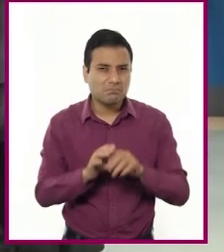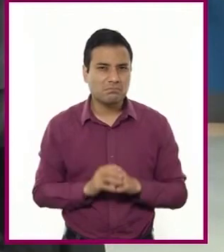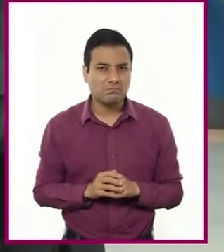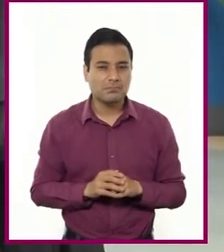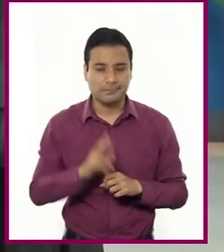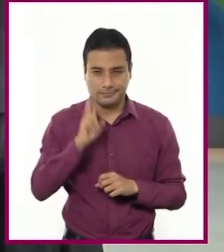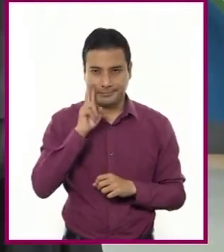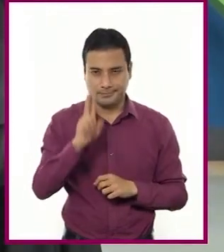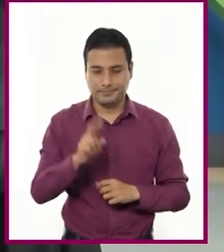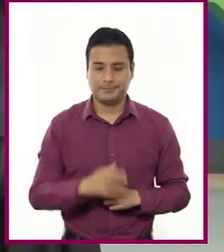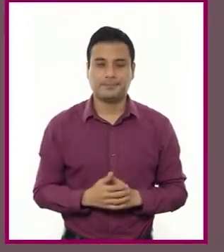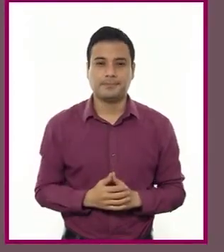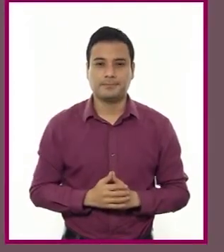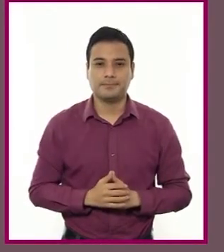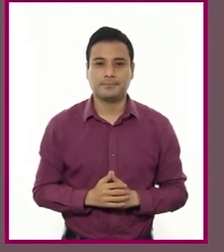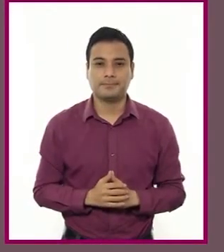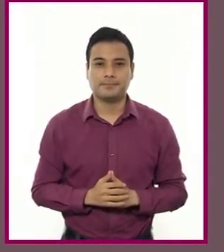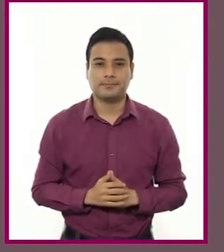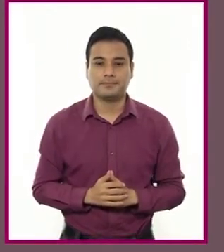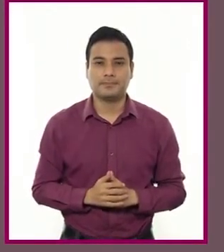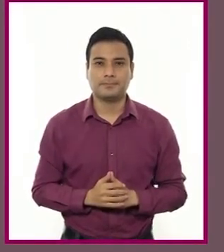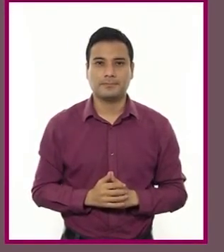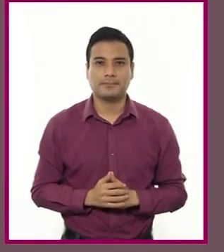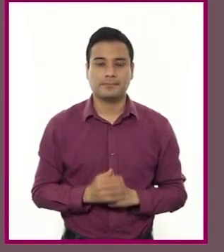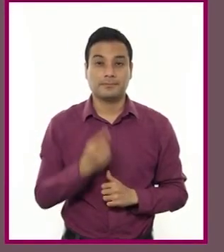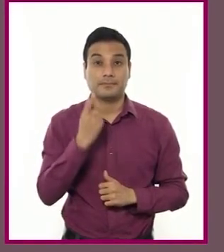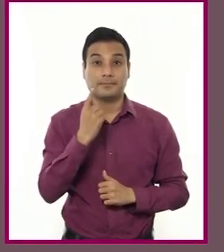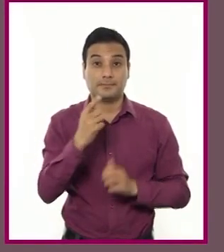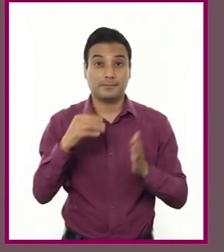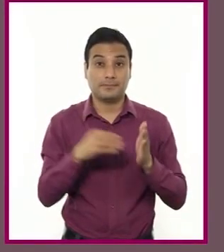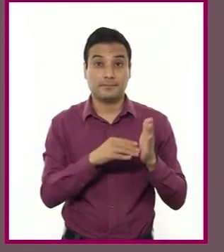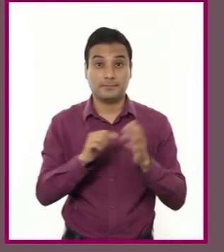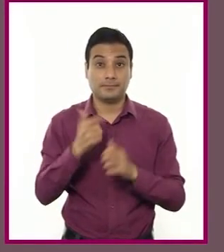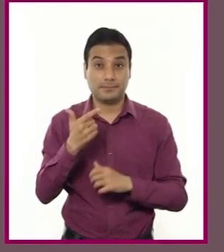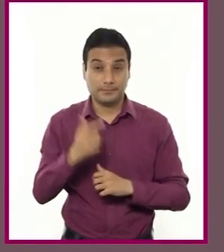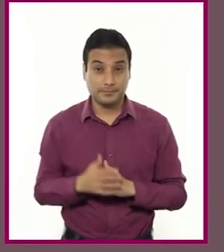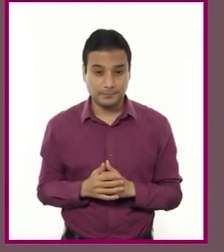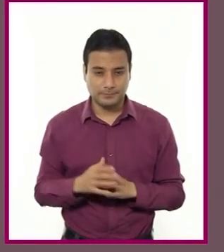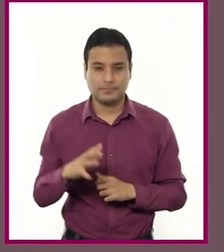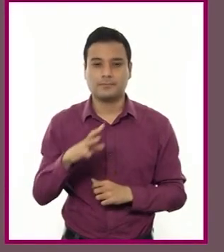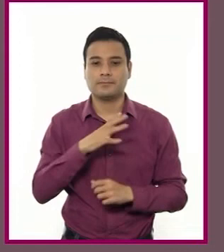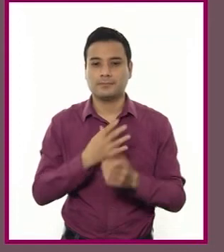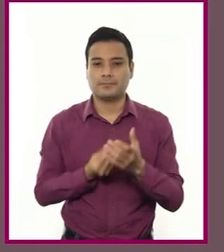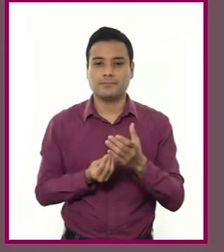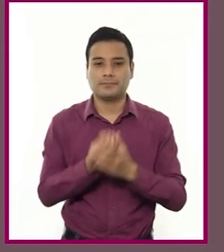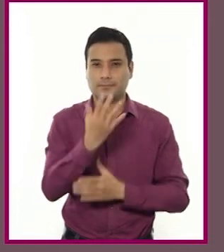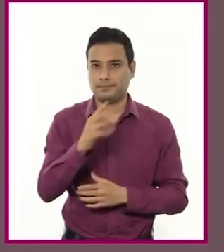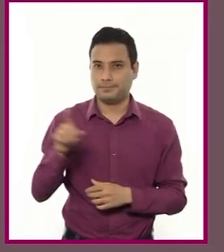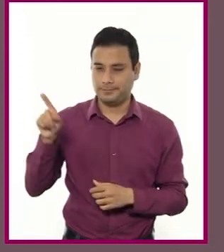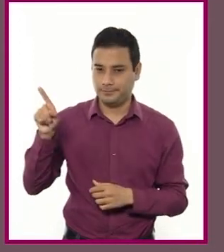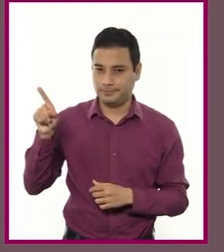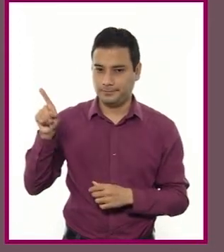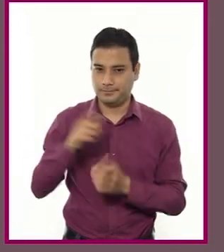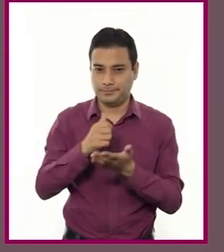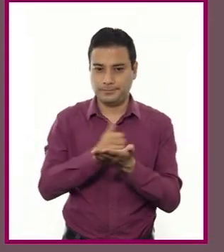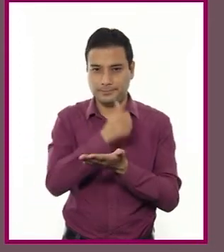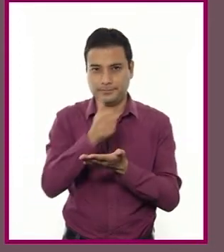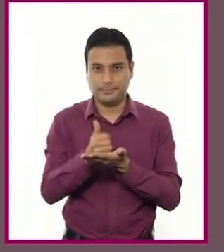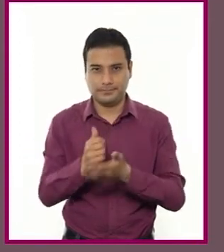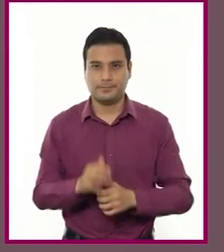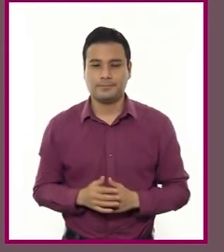tanto, en el mundo. En el año de 1607 se fundó el asentamiento de Jamestown, en la actual